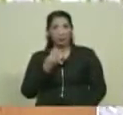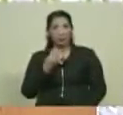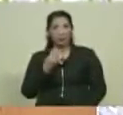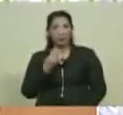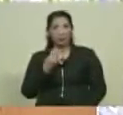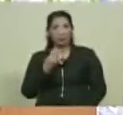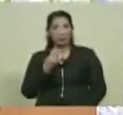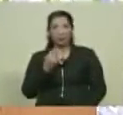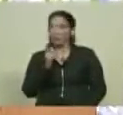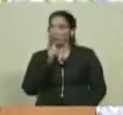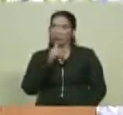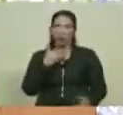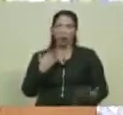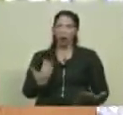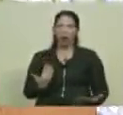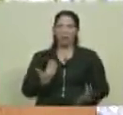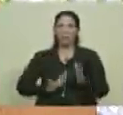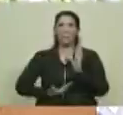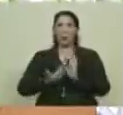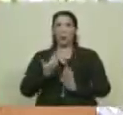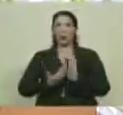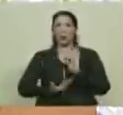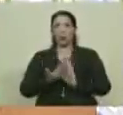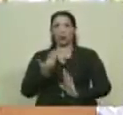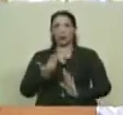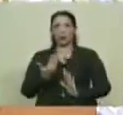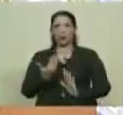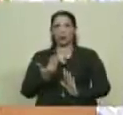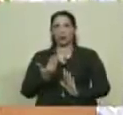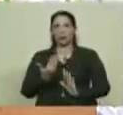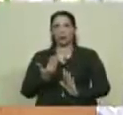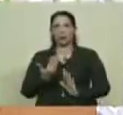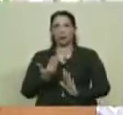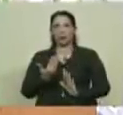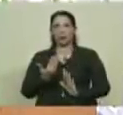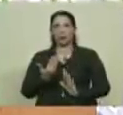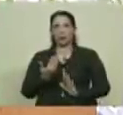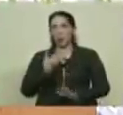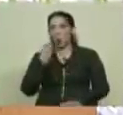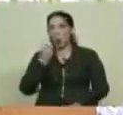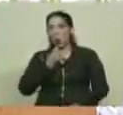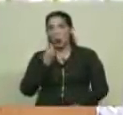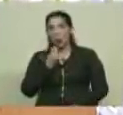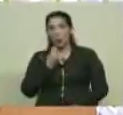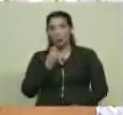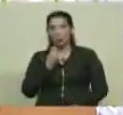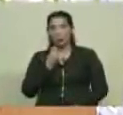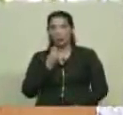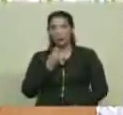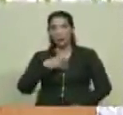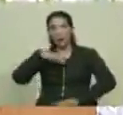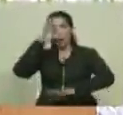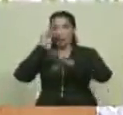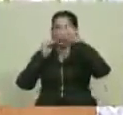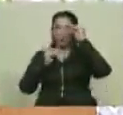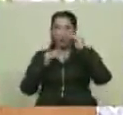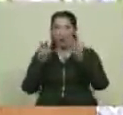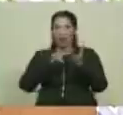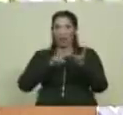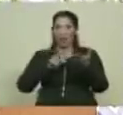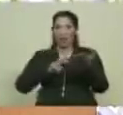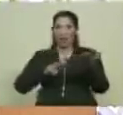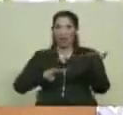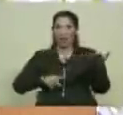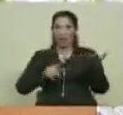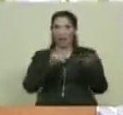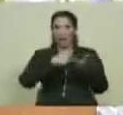no tiene impacto. Uy, es terrible el impacto. Porque los jóvenes han aprendido a leer y a escribir muy